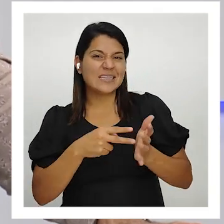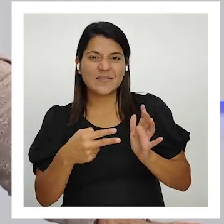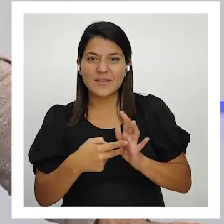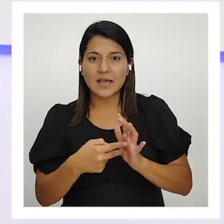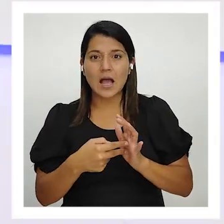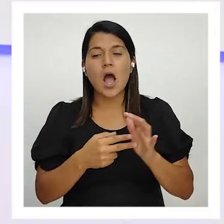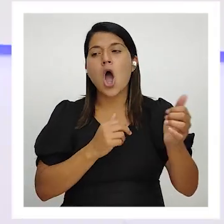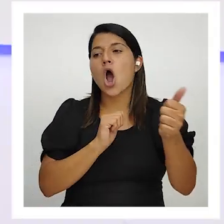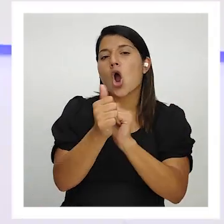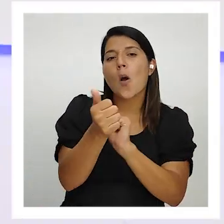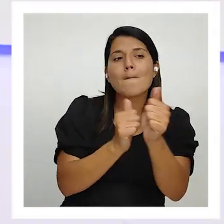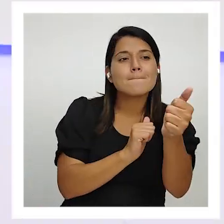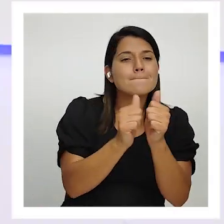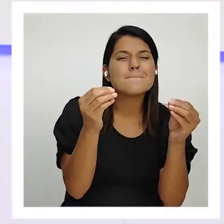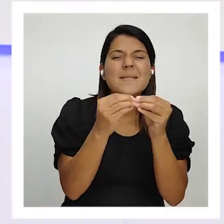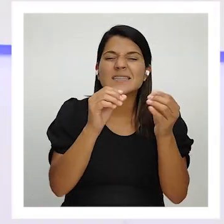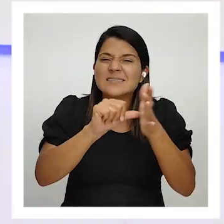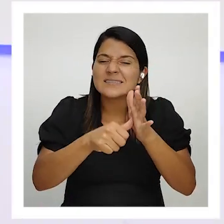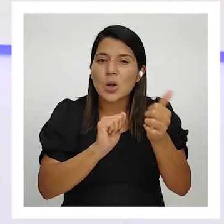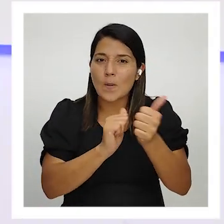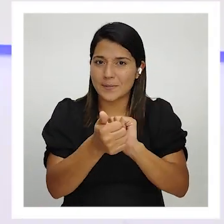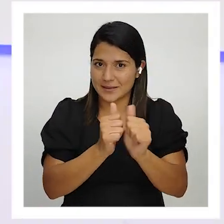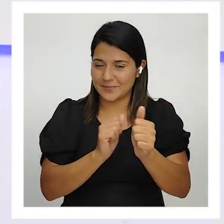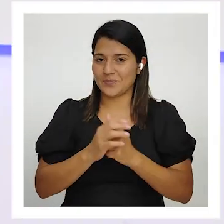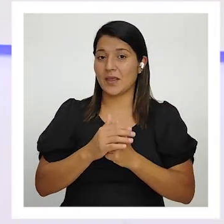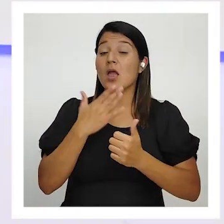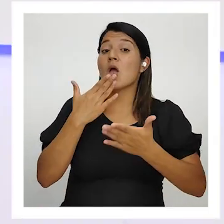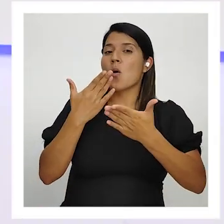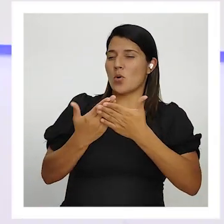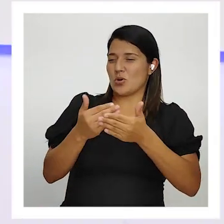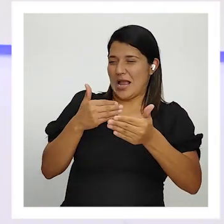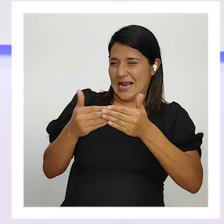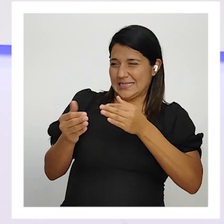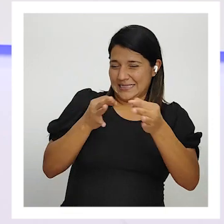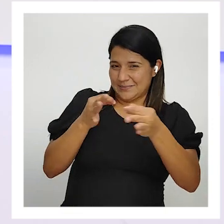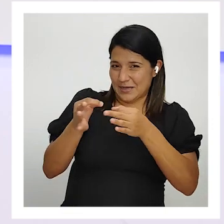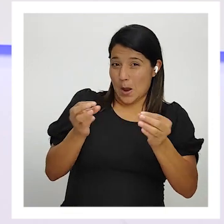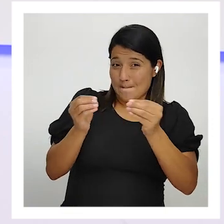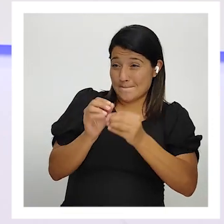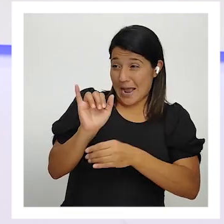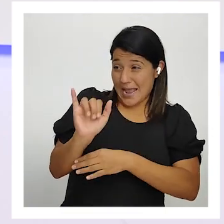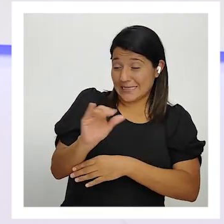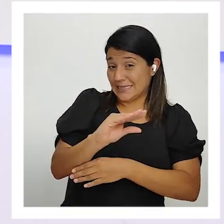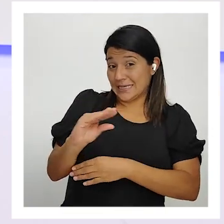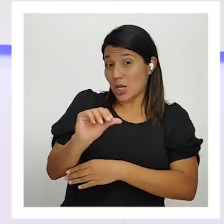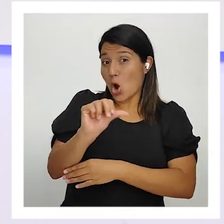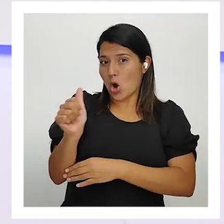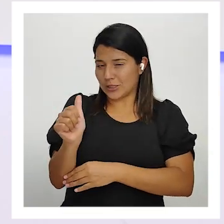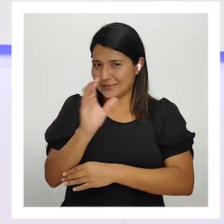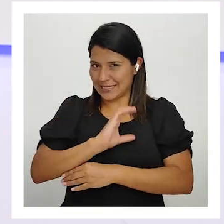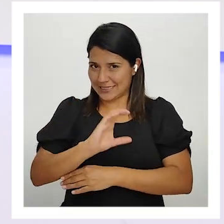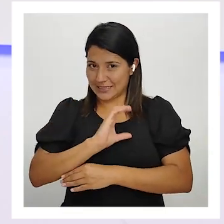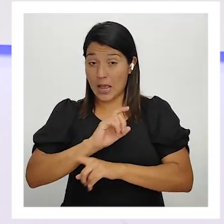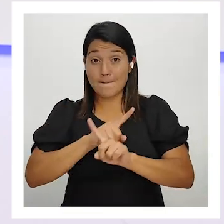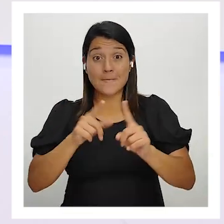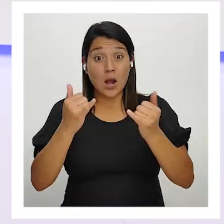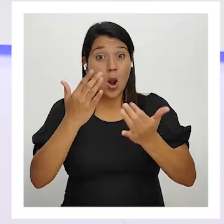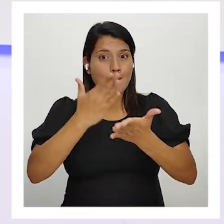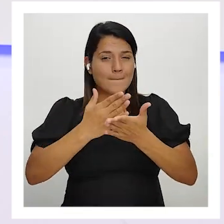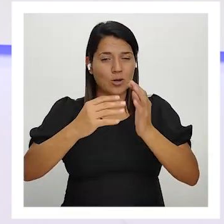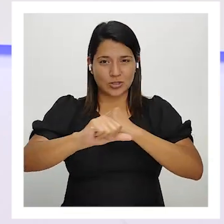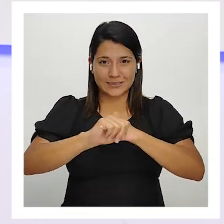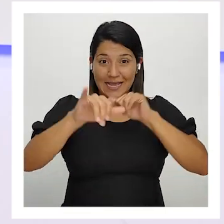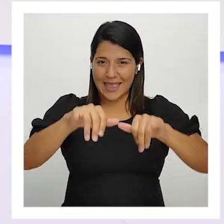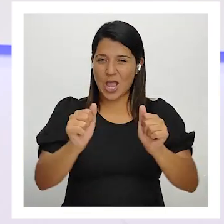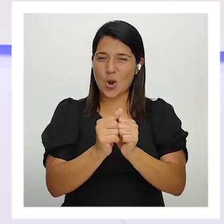ciertamente. Ya vamos a detallar un poquito más sobre ese y otros aspectos, don Gustavo, pero vamos a hacer una pausa comercial. Quédese con nosotros. Ya seguimos